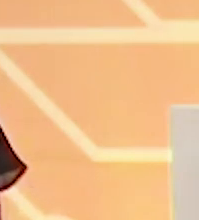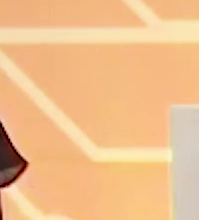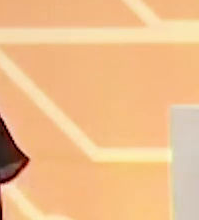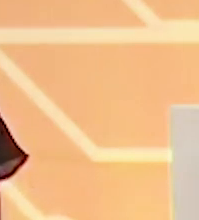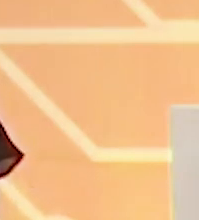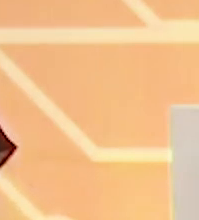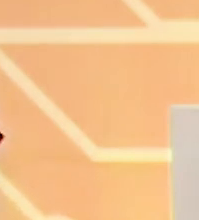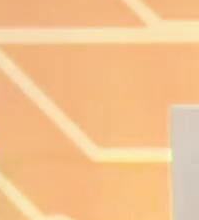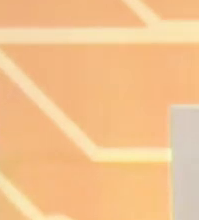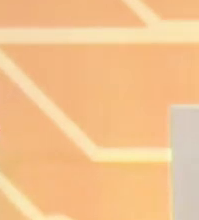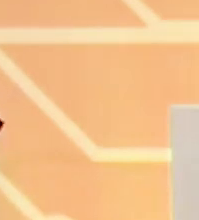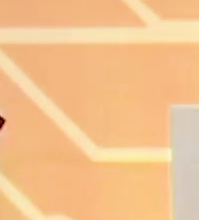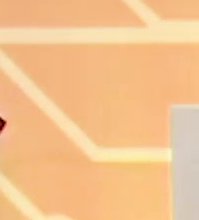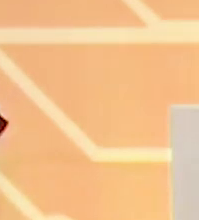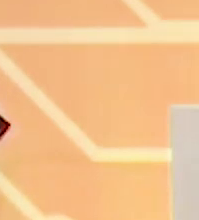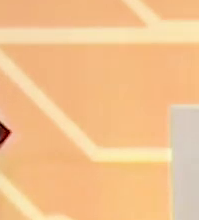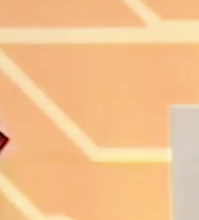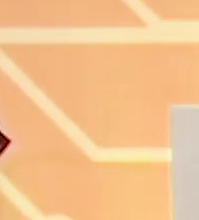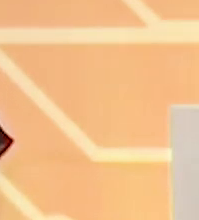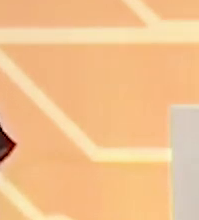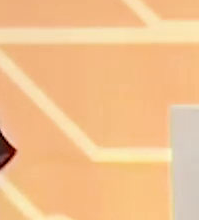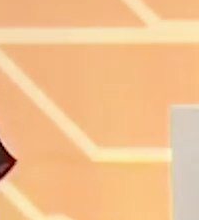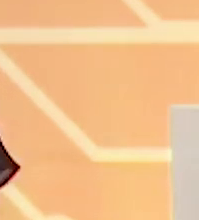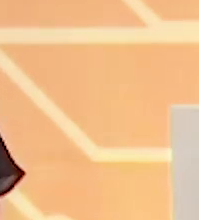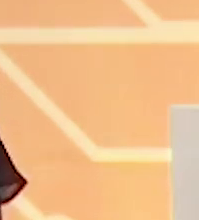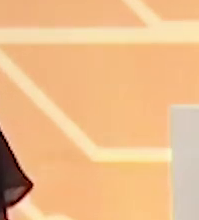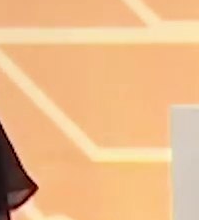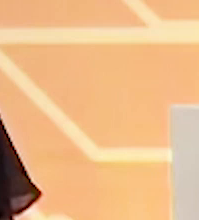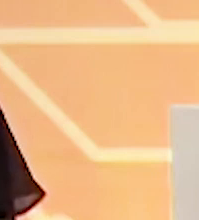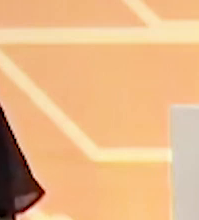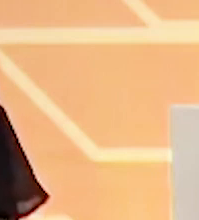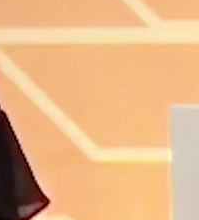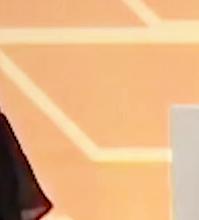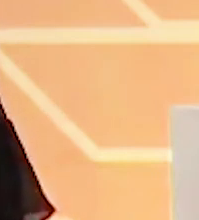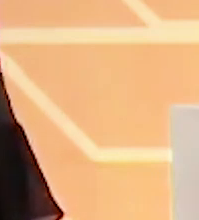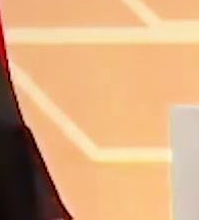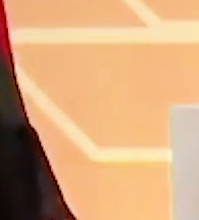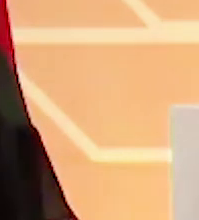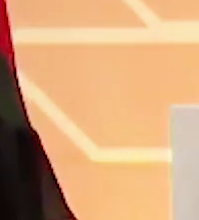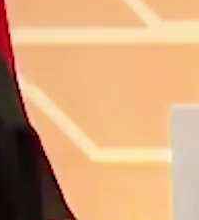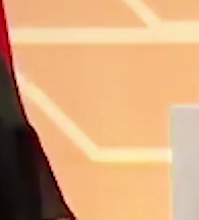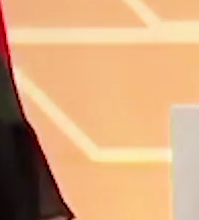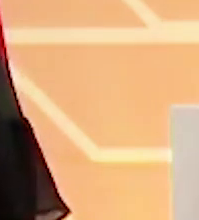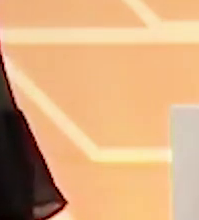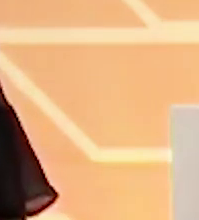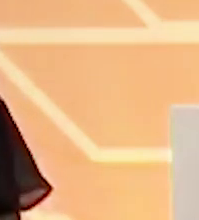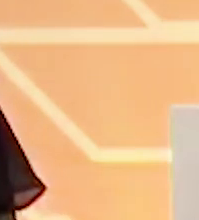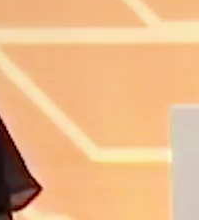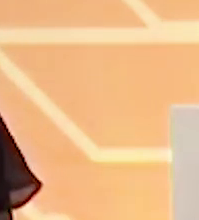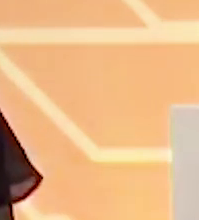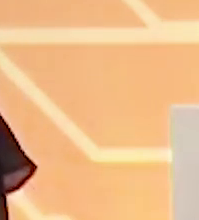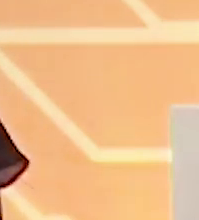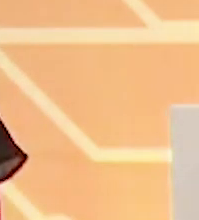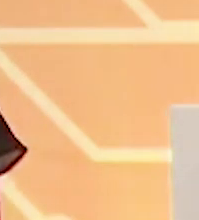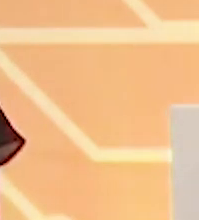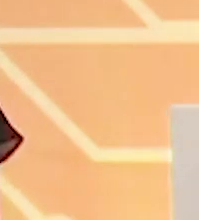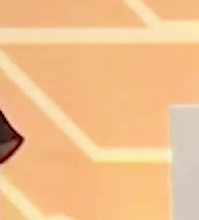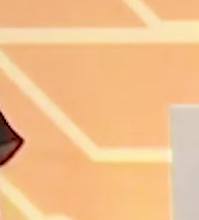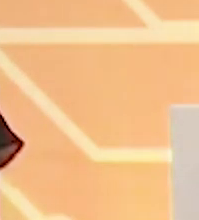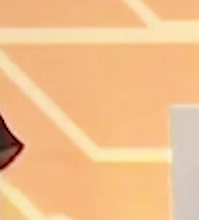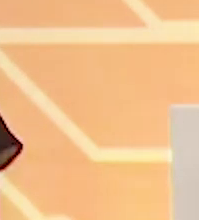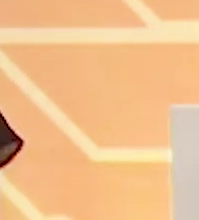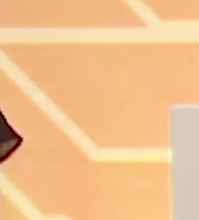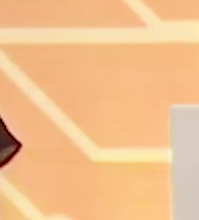poder. Así pues, la política y la democracia en la era digital supone, en